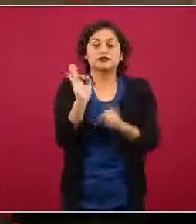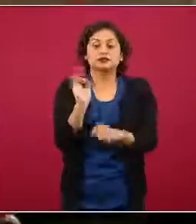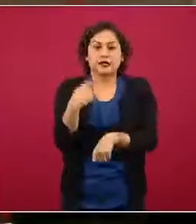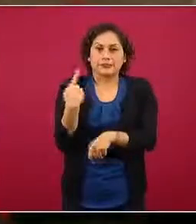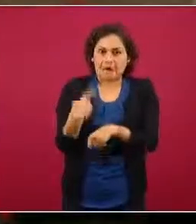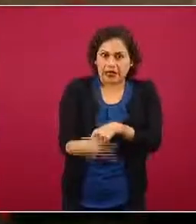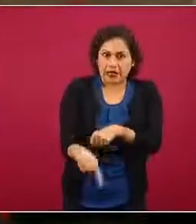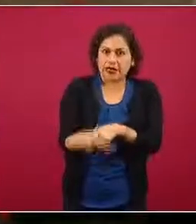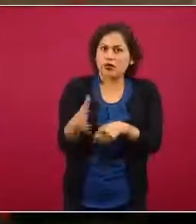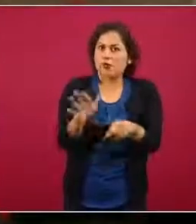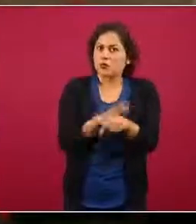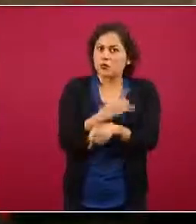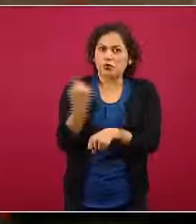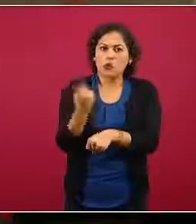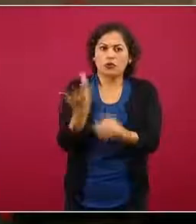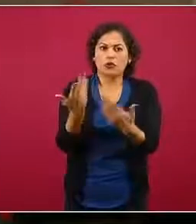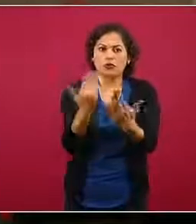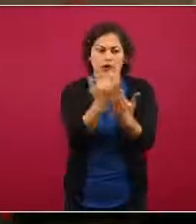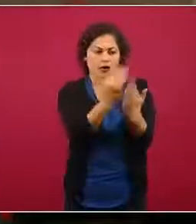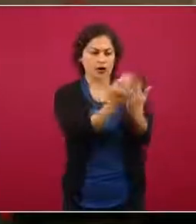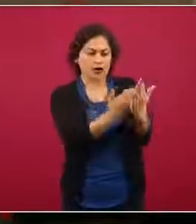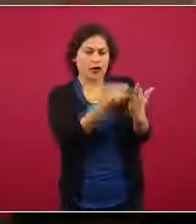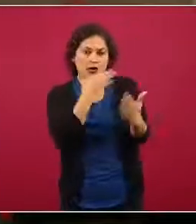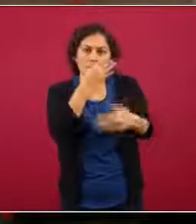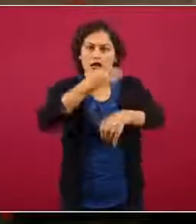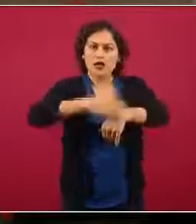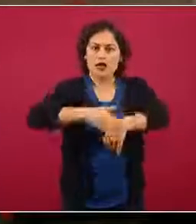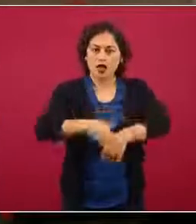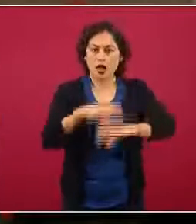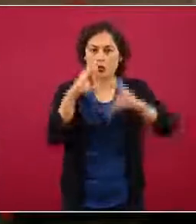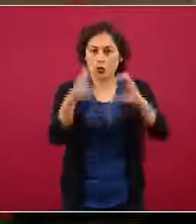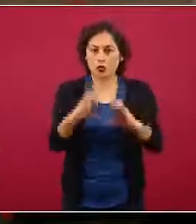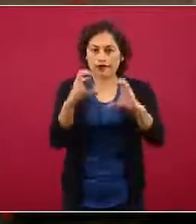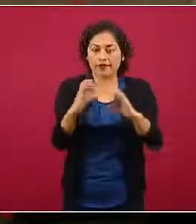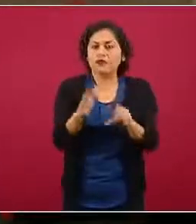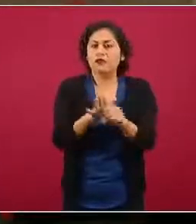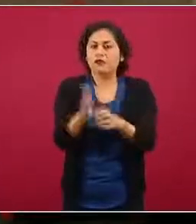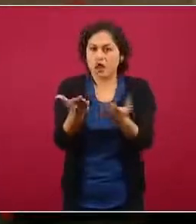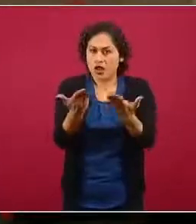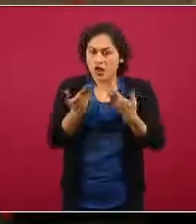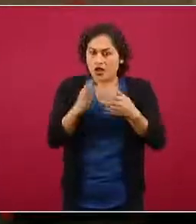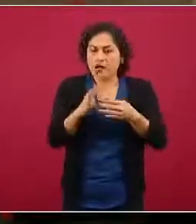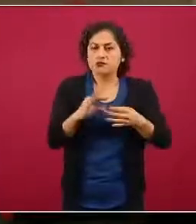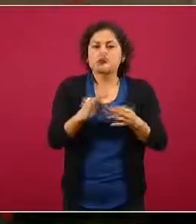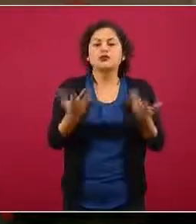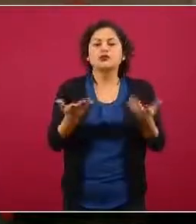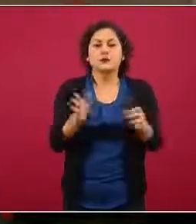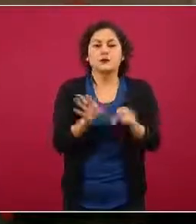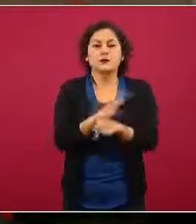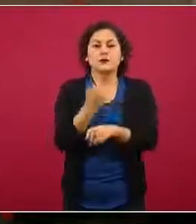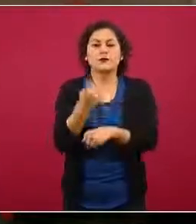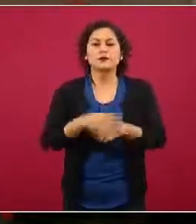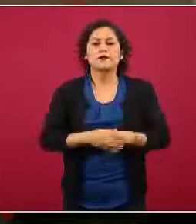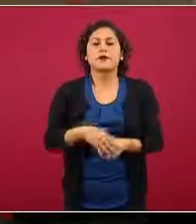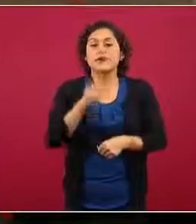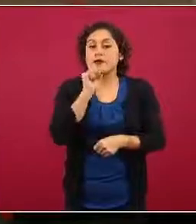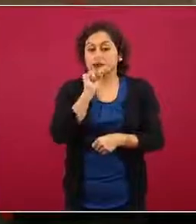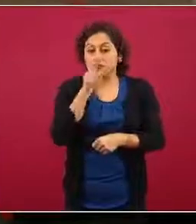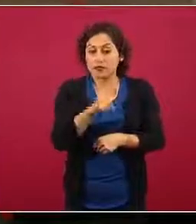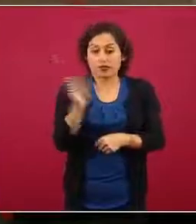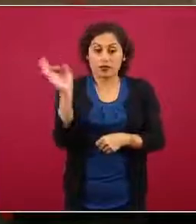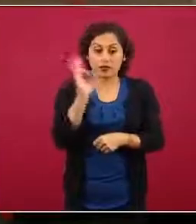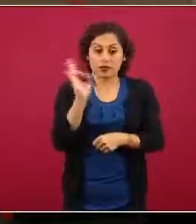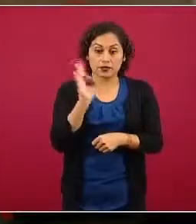significan estas medidas de precaución que se marcan? No sé si hay algo al respecto. Y si podemos